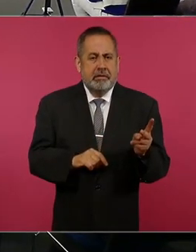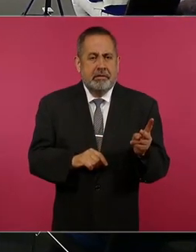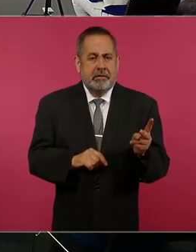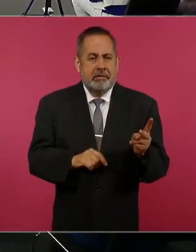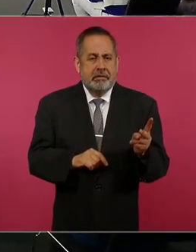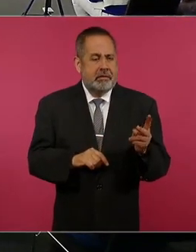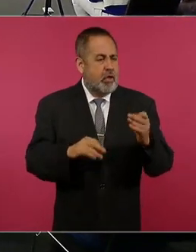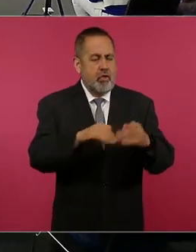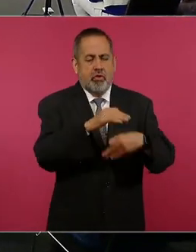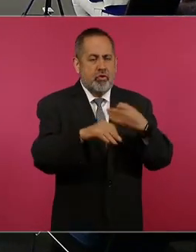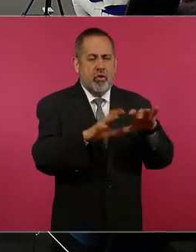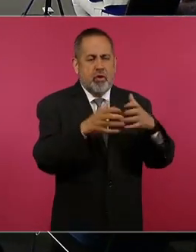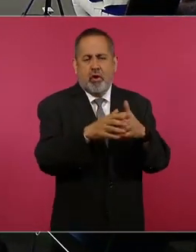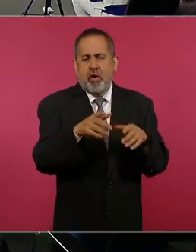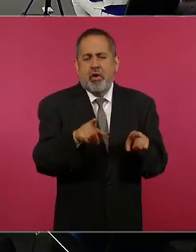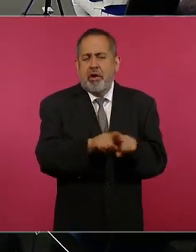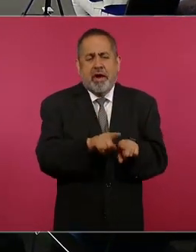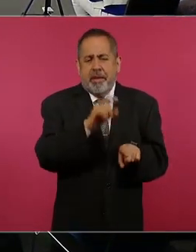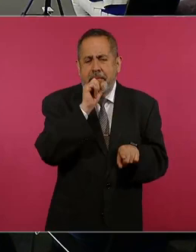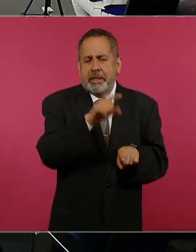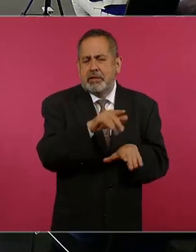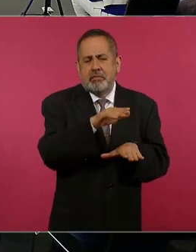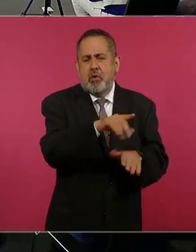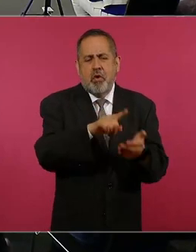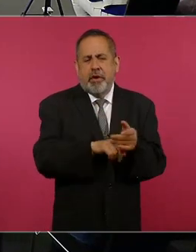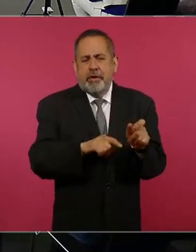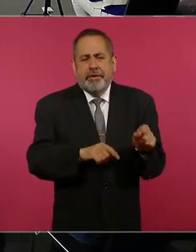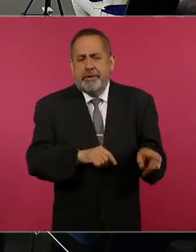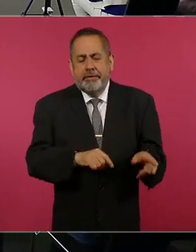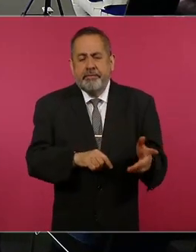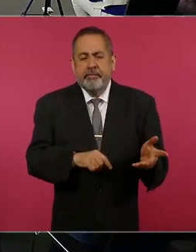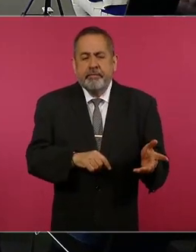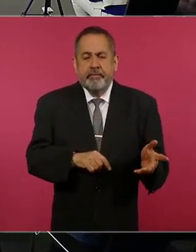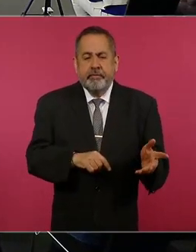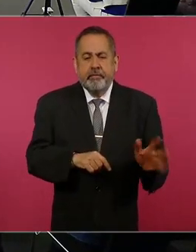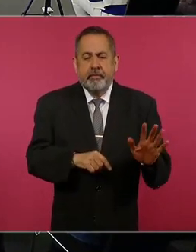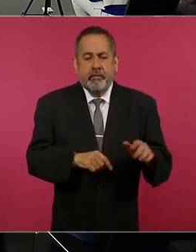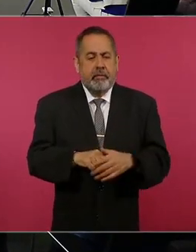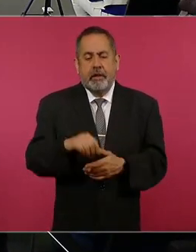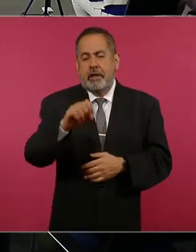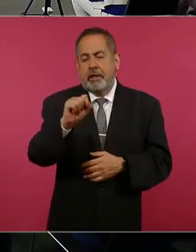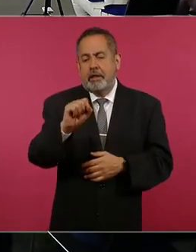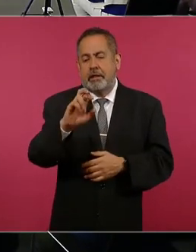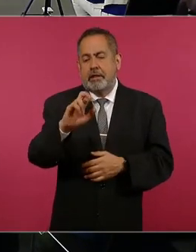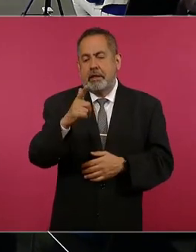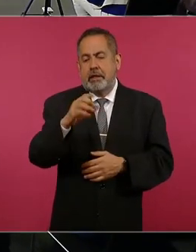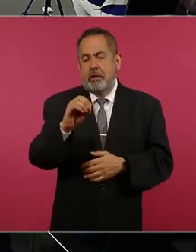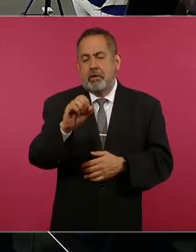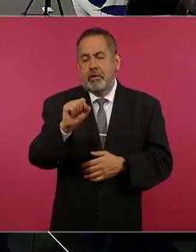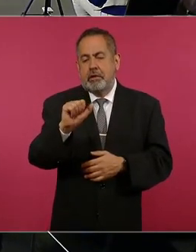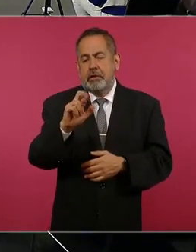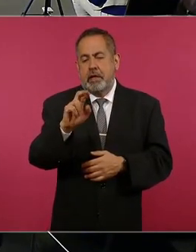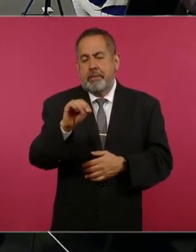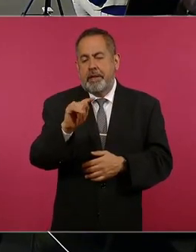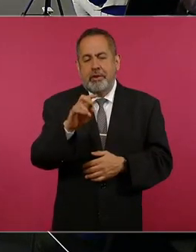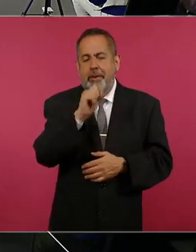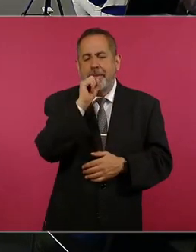todo tiene que ver con esto, porque Sergio Sarmiento. Porque al mismo tiempo